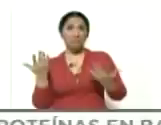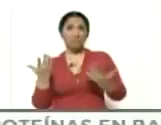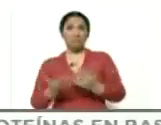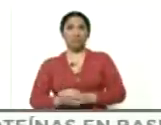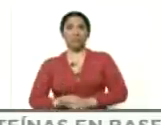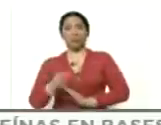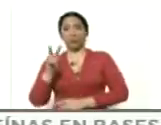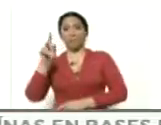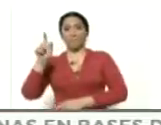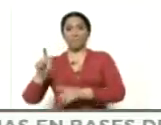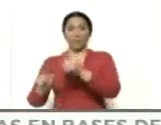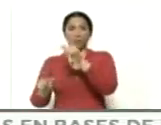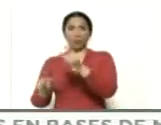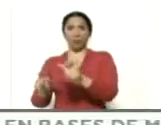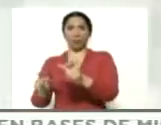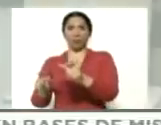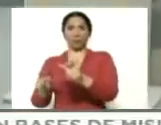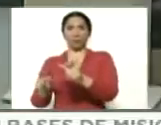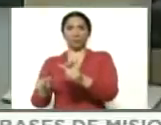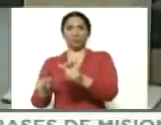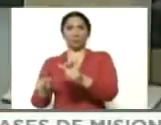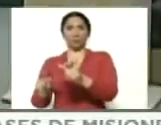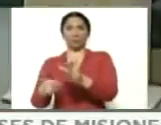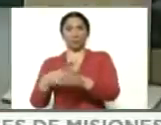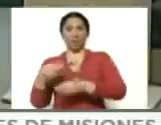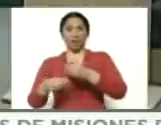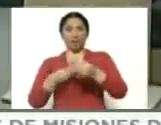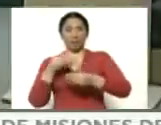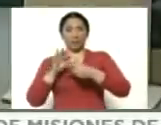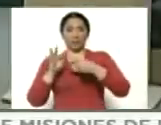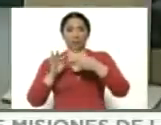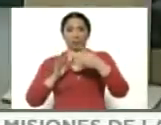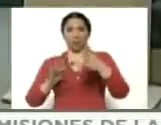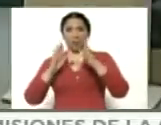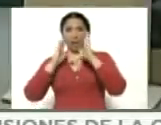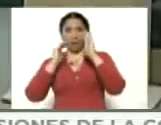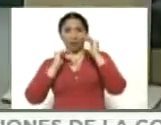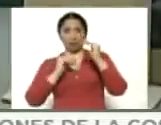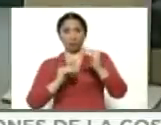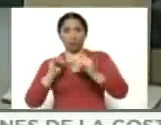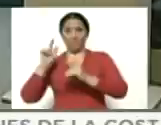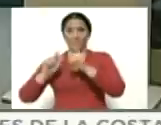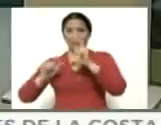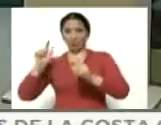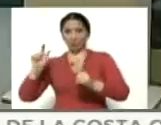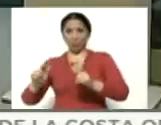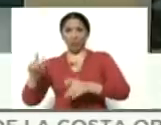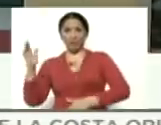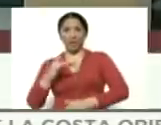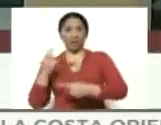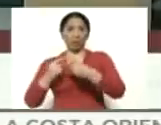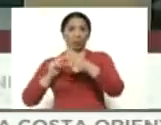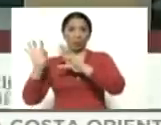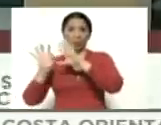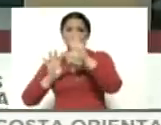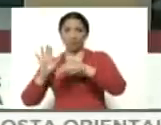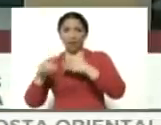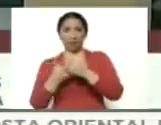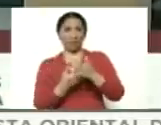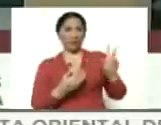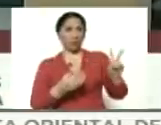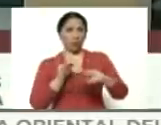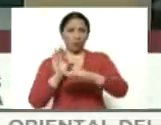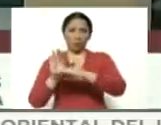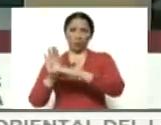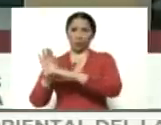2 personas que cumplen funciones de atención a los connacionales en estos puntos de